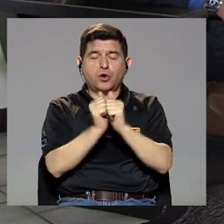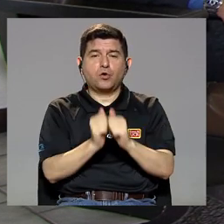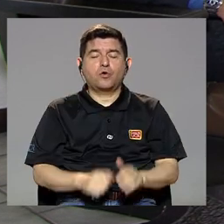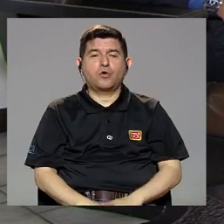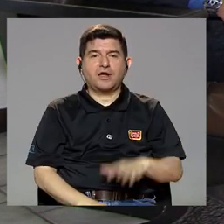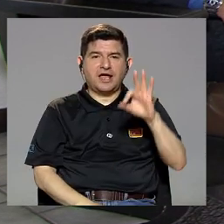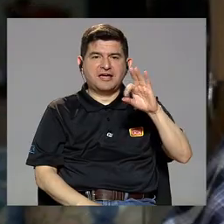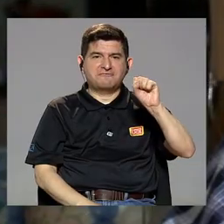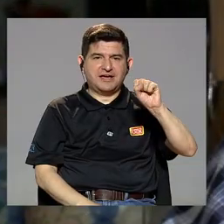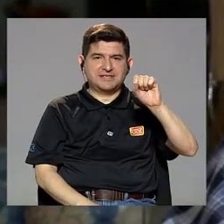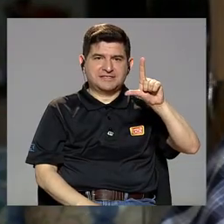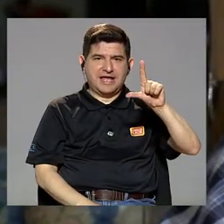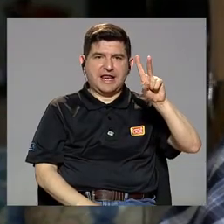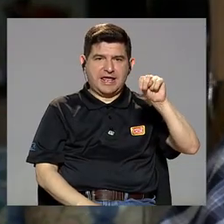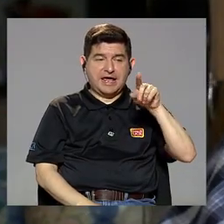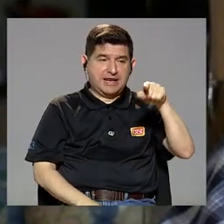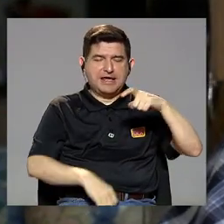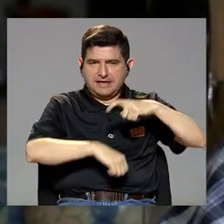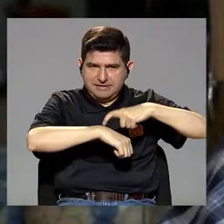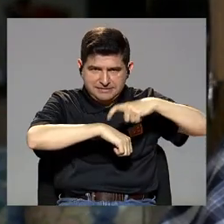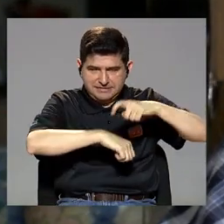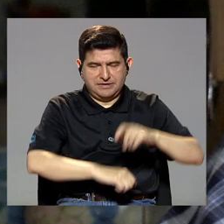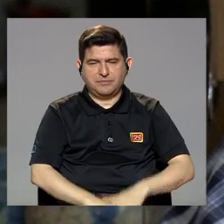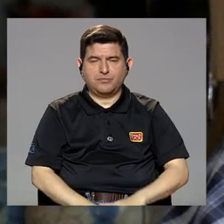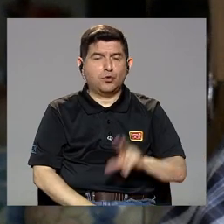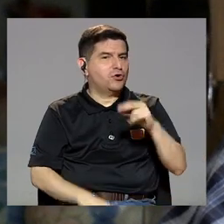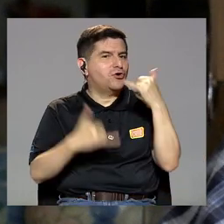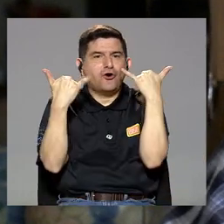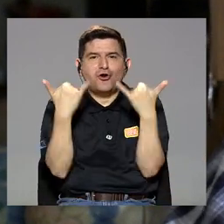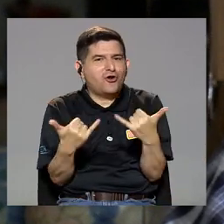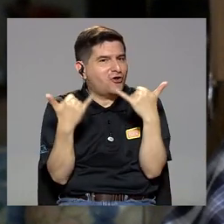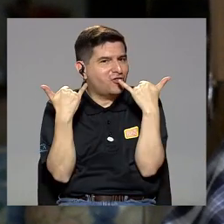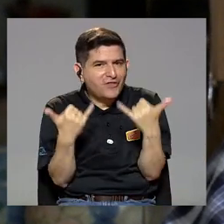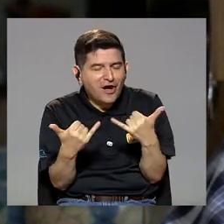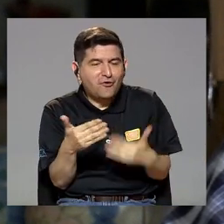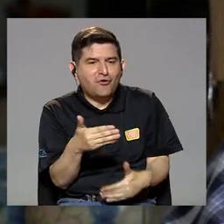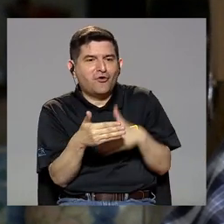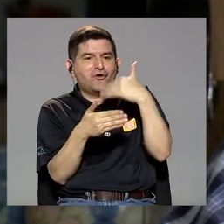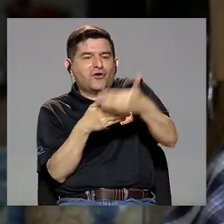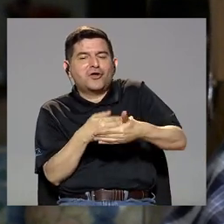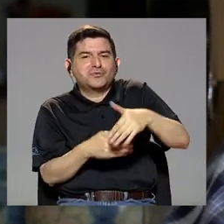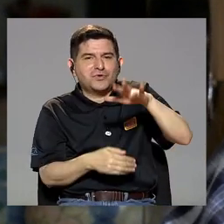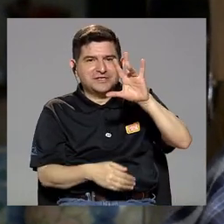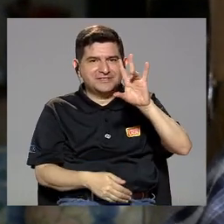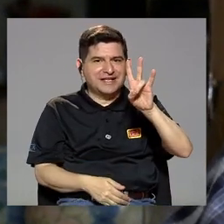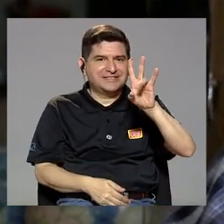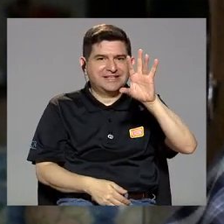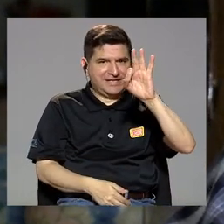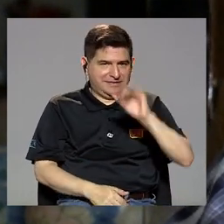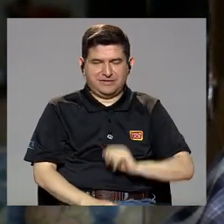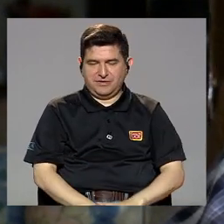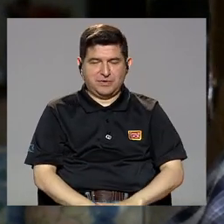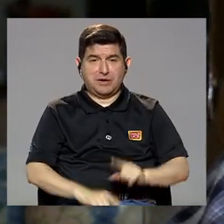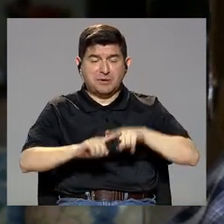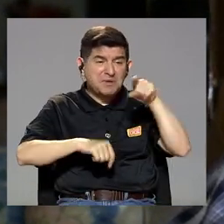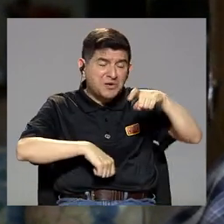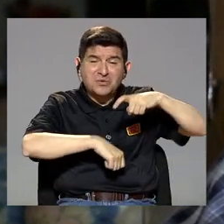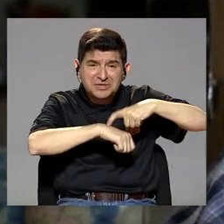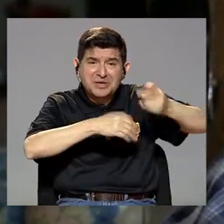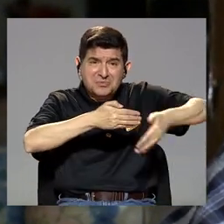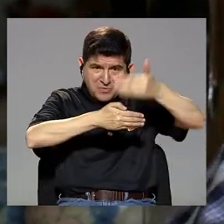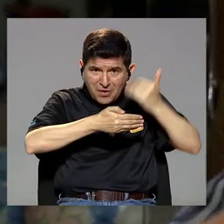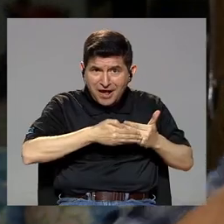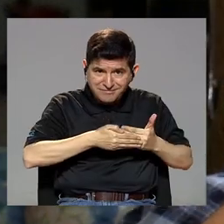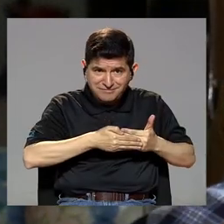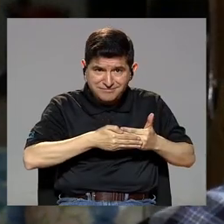en el tiempo no lo de ahora ni después del 70 efe pero en ese tiempo cuando